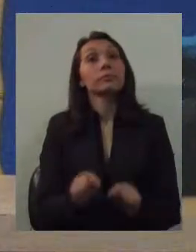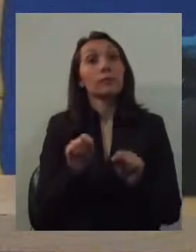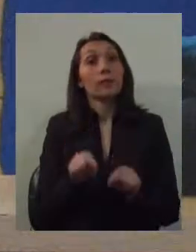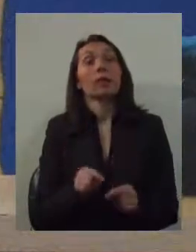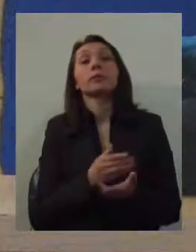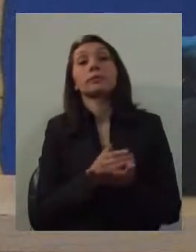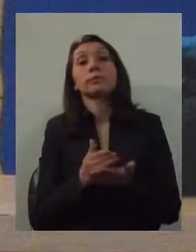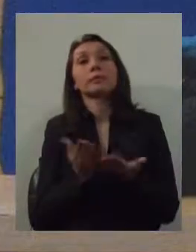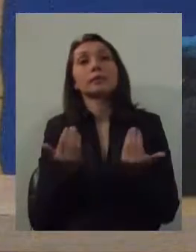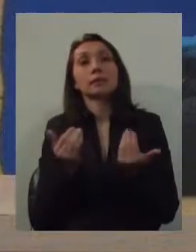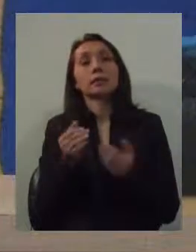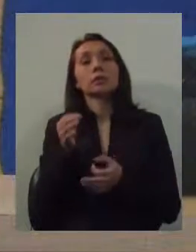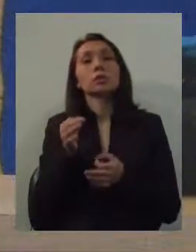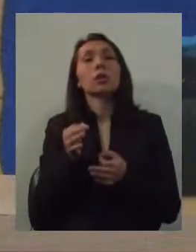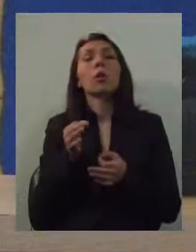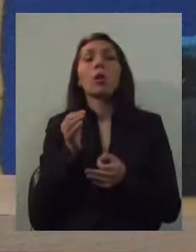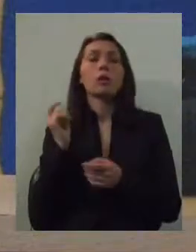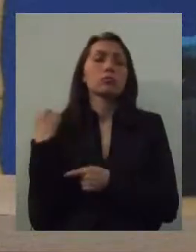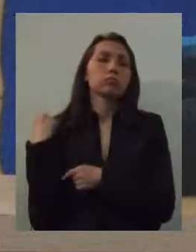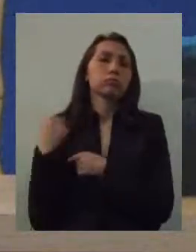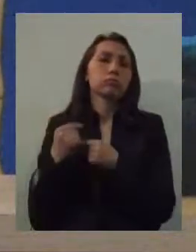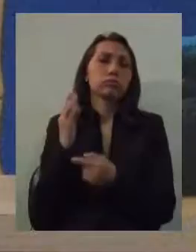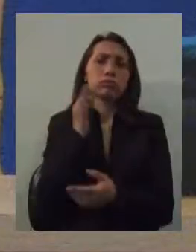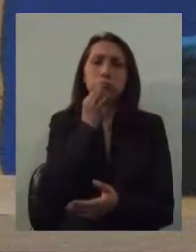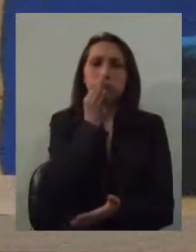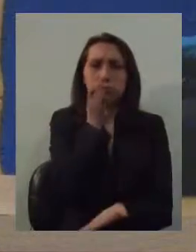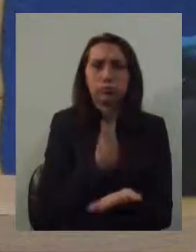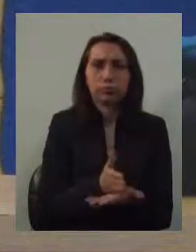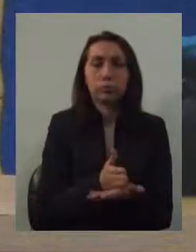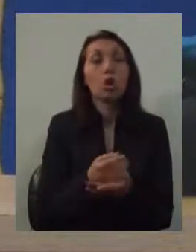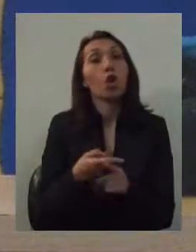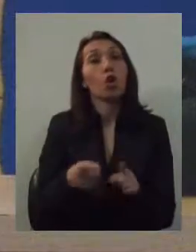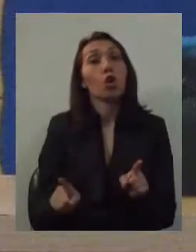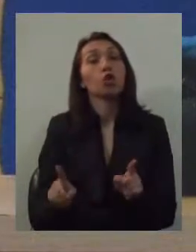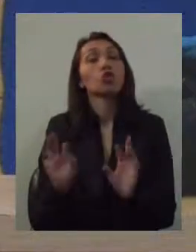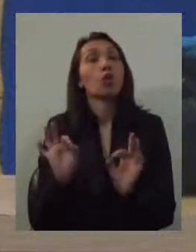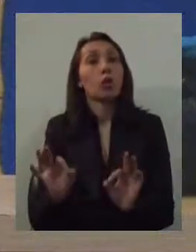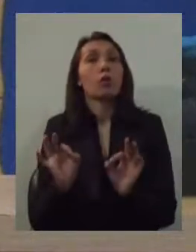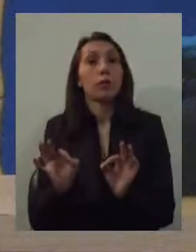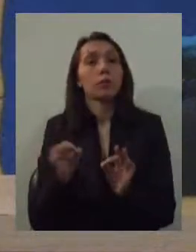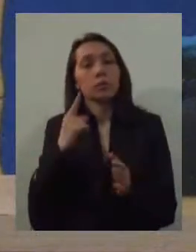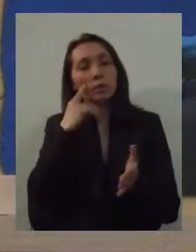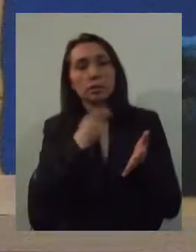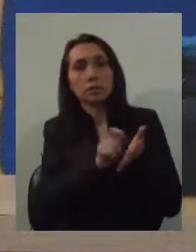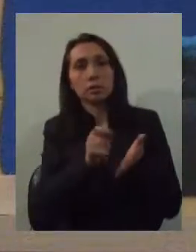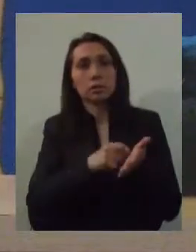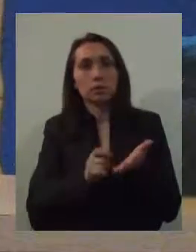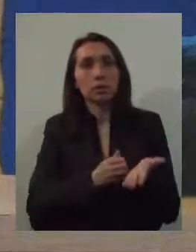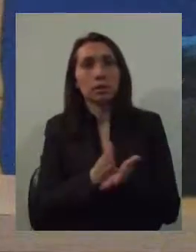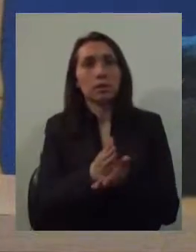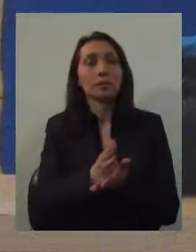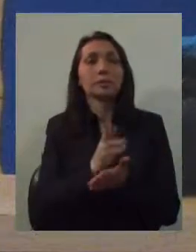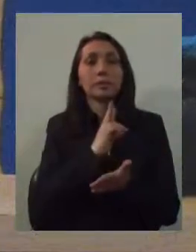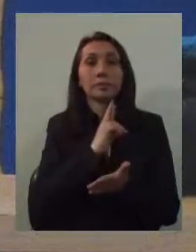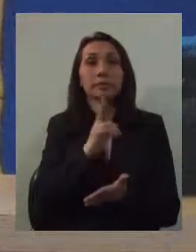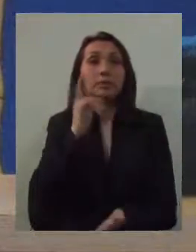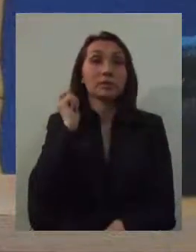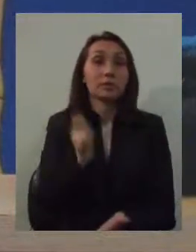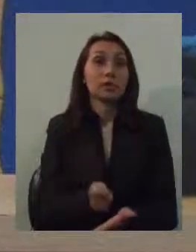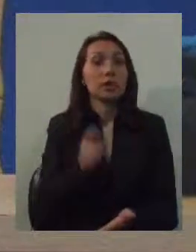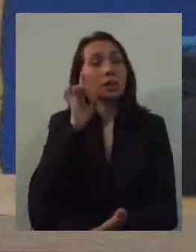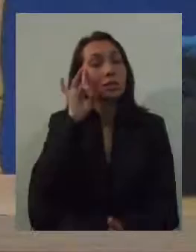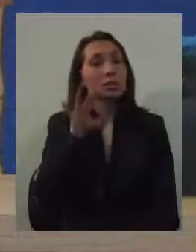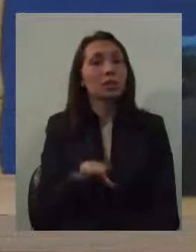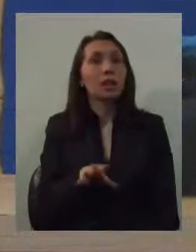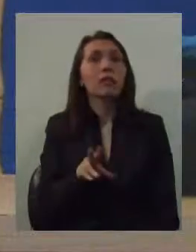en cuanto al requisito de la jurisdicción. En cuanto al otro requisito normal del reconocimiento y ejecución de sentencias, que todos sabemos, es